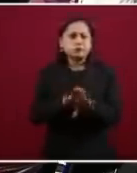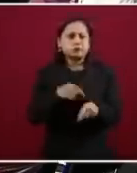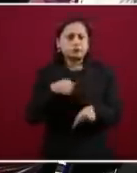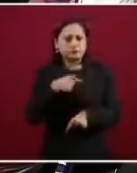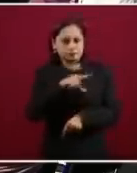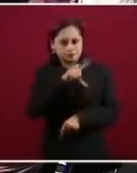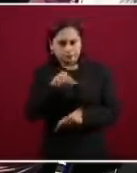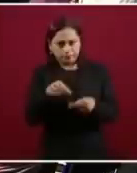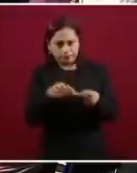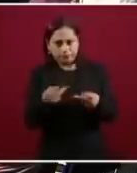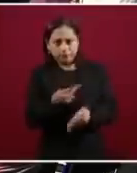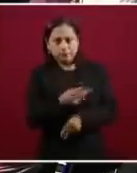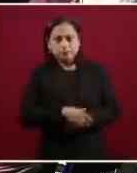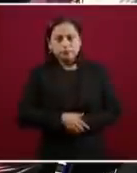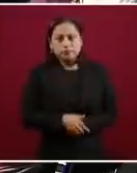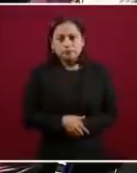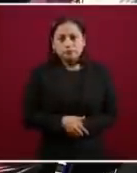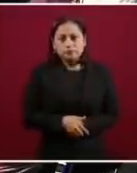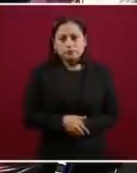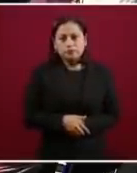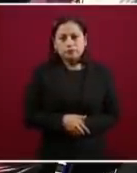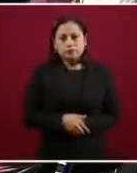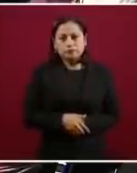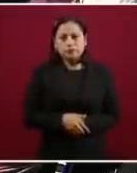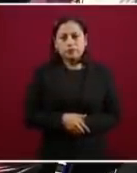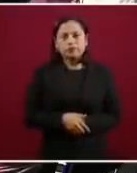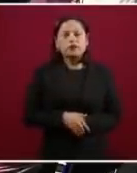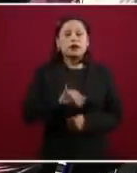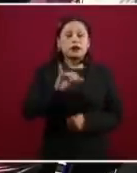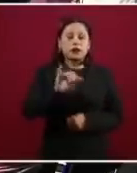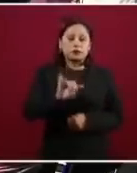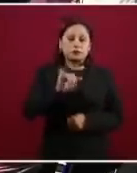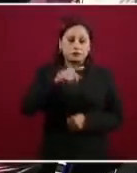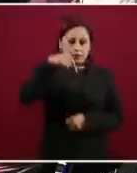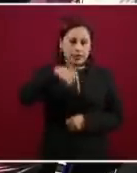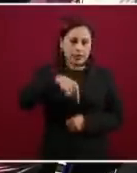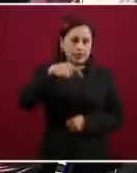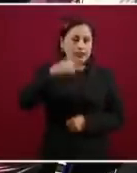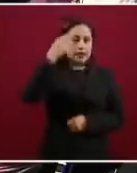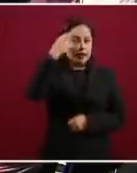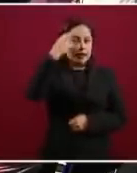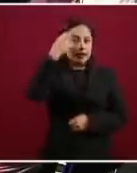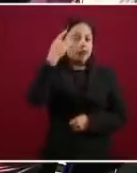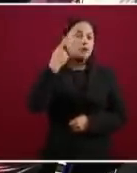Bueno, sí estamos aquí en una política muy distinta. O sea,